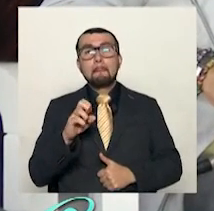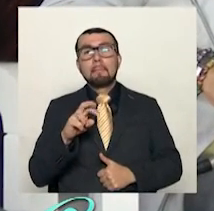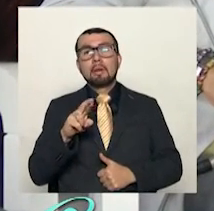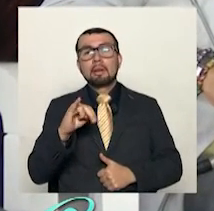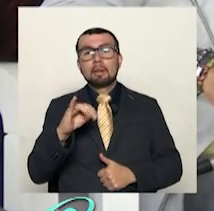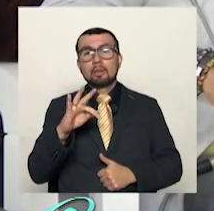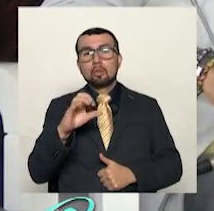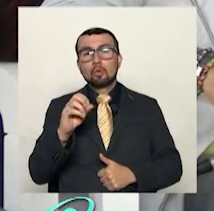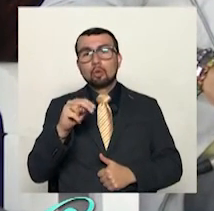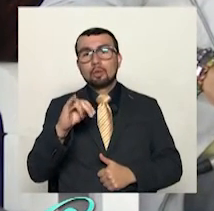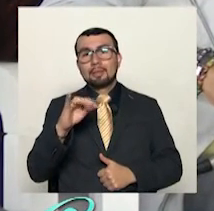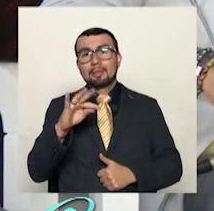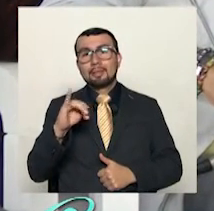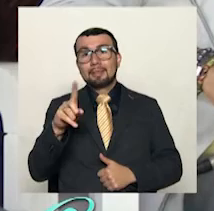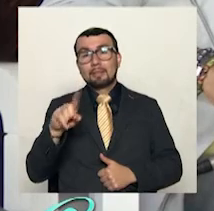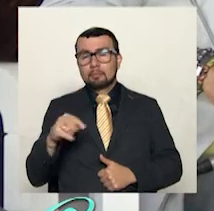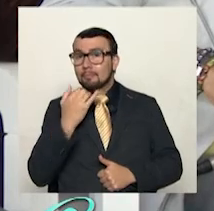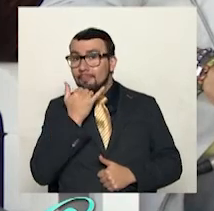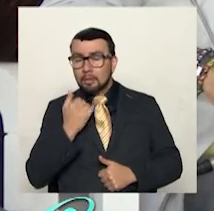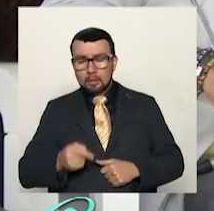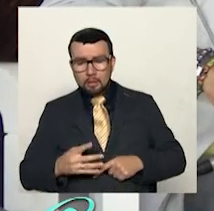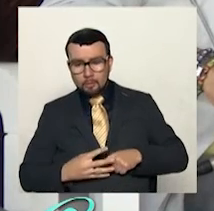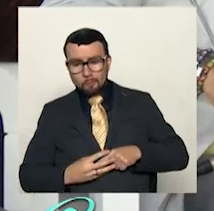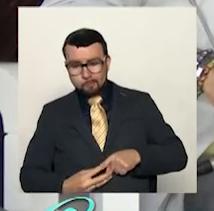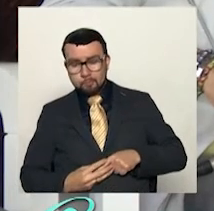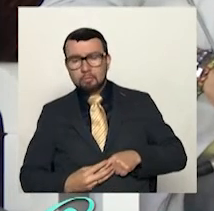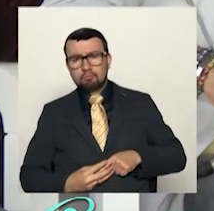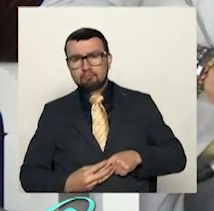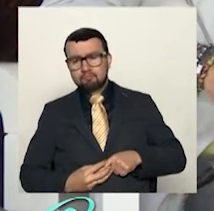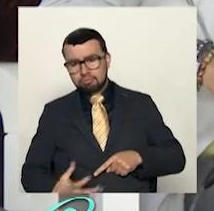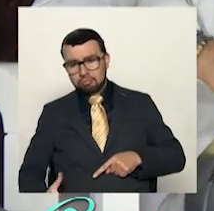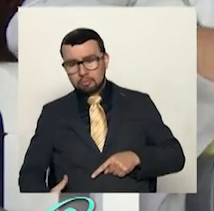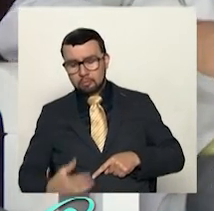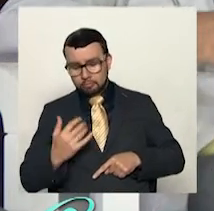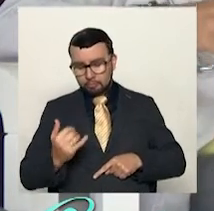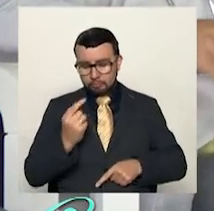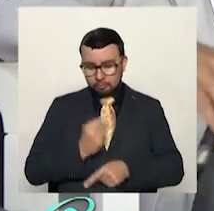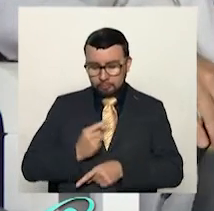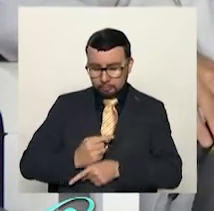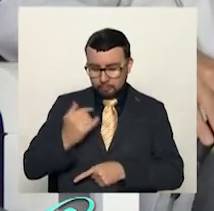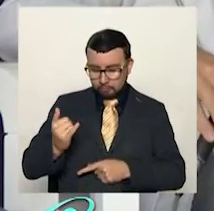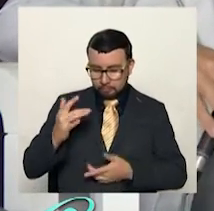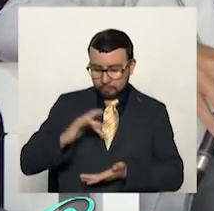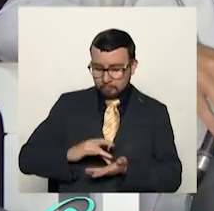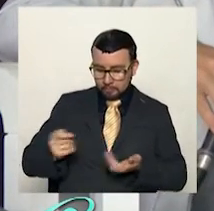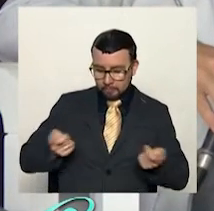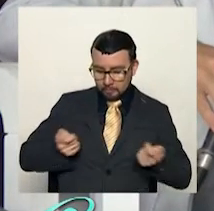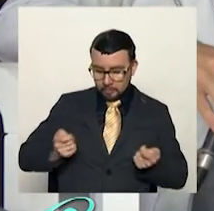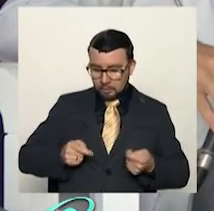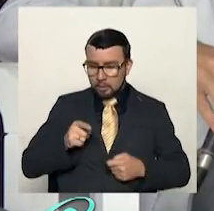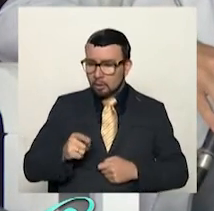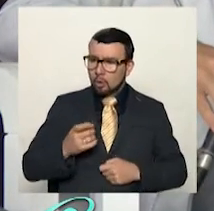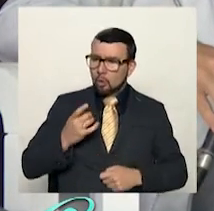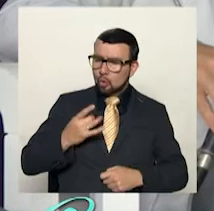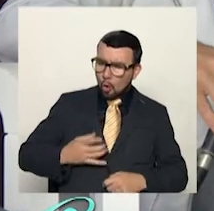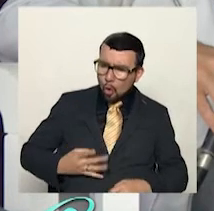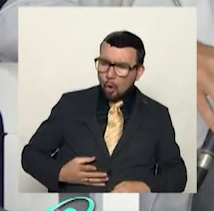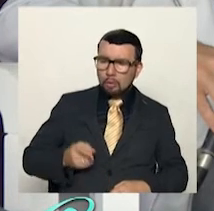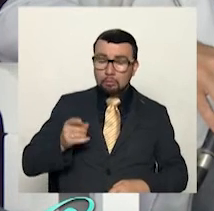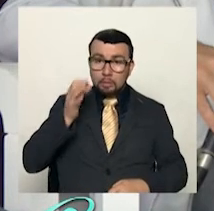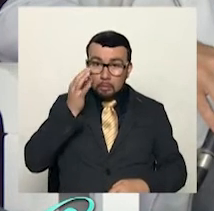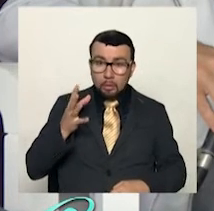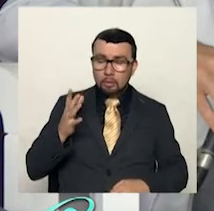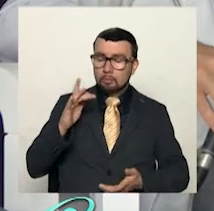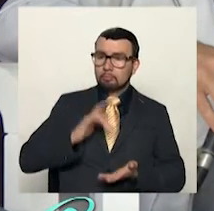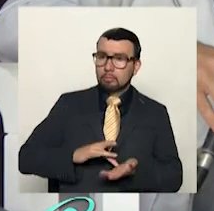una apendicitis maltratada. Tenemos un paciente generalmente con un cuadro de apendicitis, empieza con un dolor en la fosa ilíaca derecha, primero